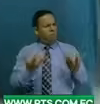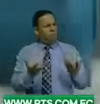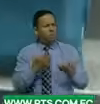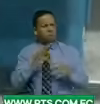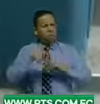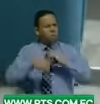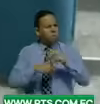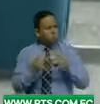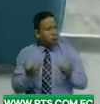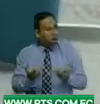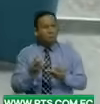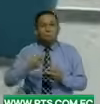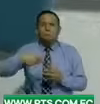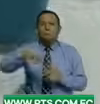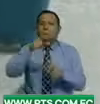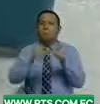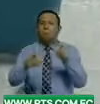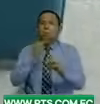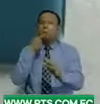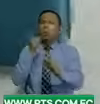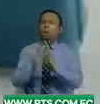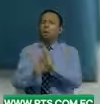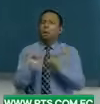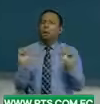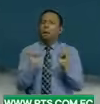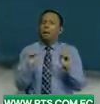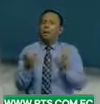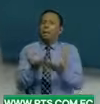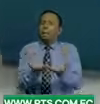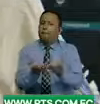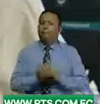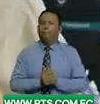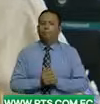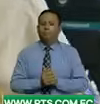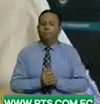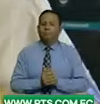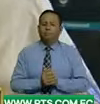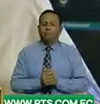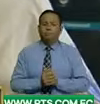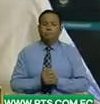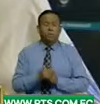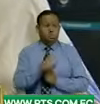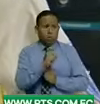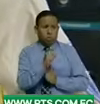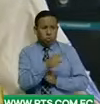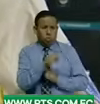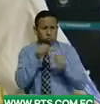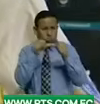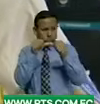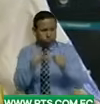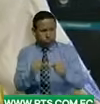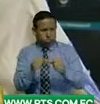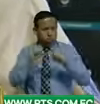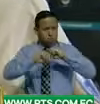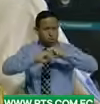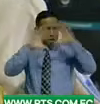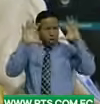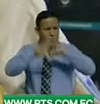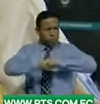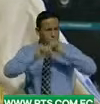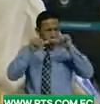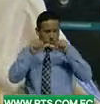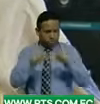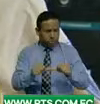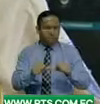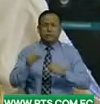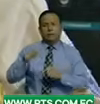pues las víctimas no han colocado la denuncia formal en fiscalía. Ustedes permanecen 24 horas aquí, ¿verdad? Así es, todo el